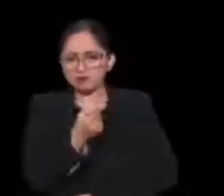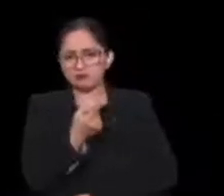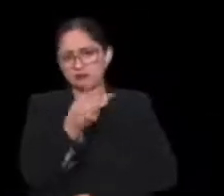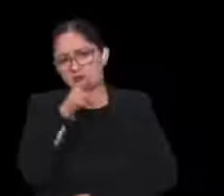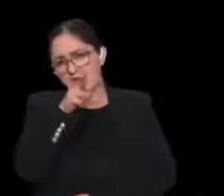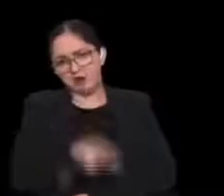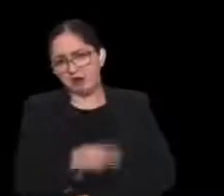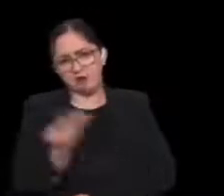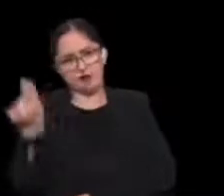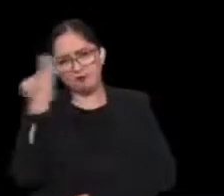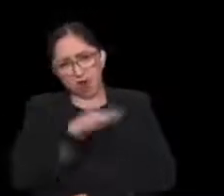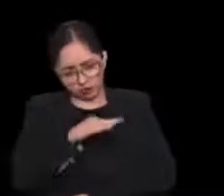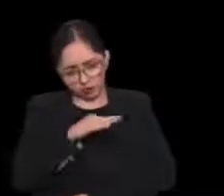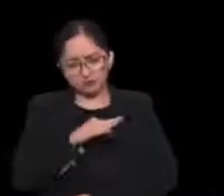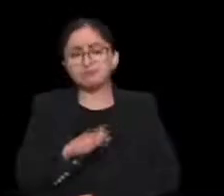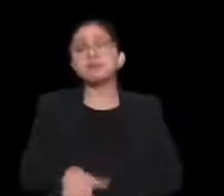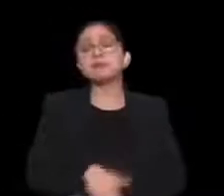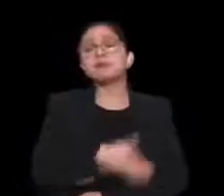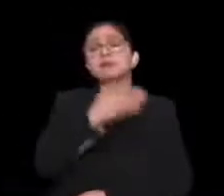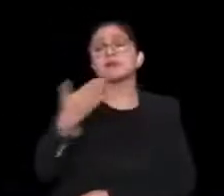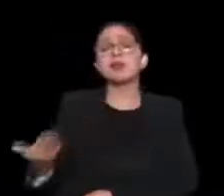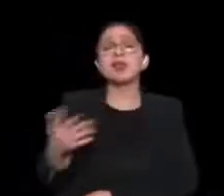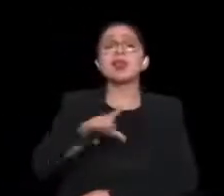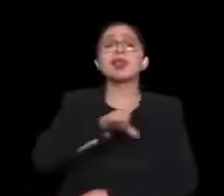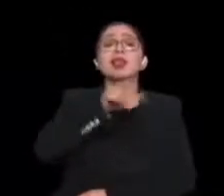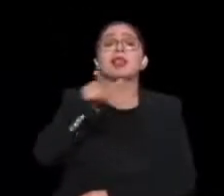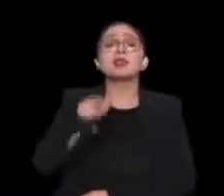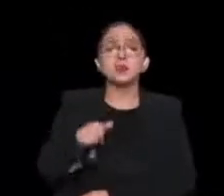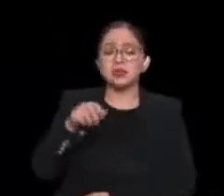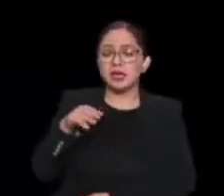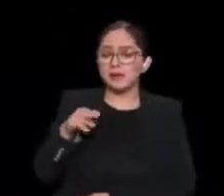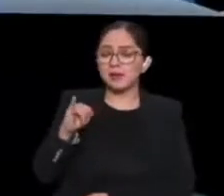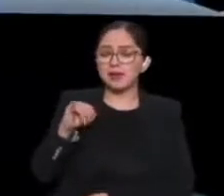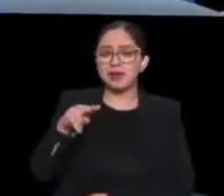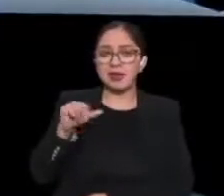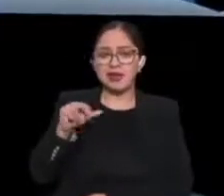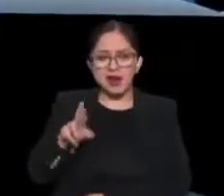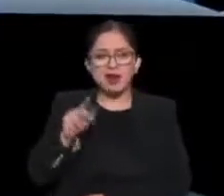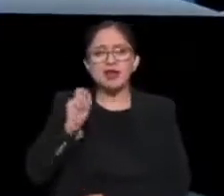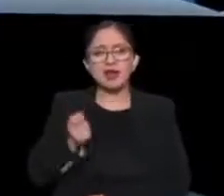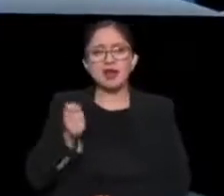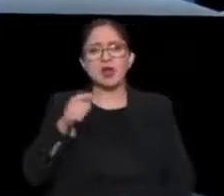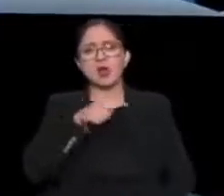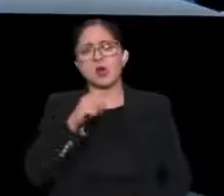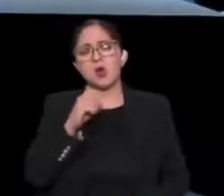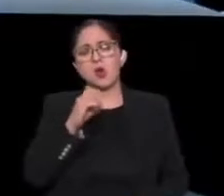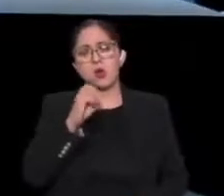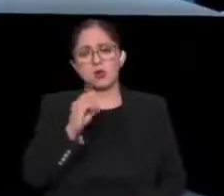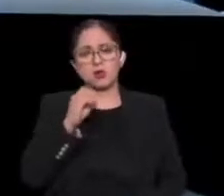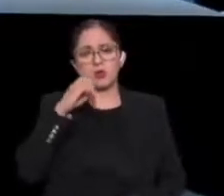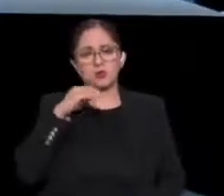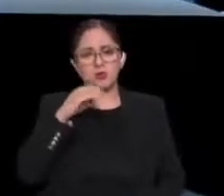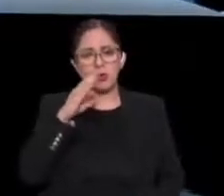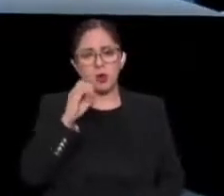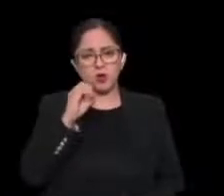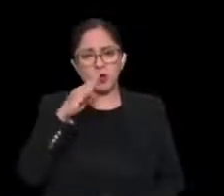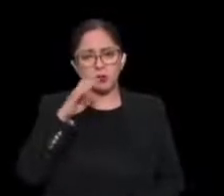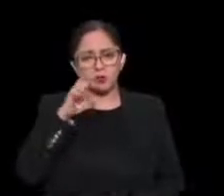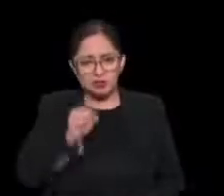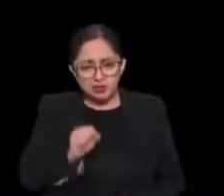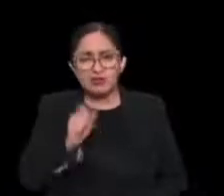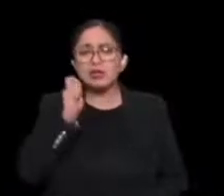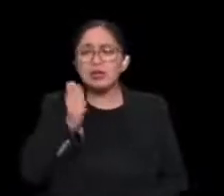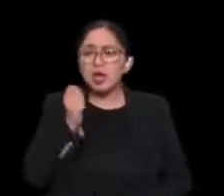muy claro de minar. La Organización Mundial de la Salud dice, la infodemia lo que intenta es minar la